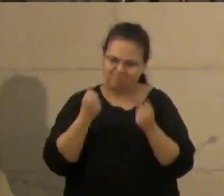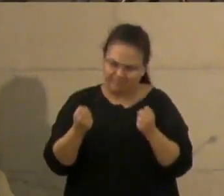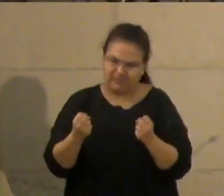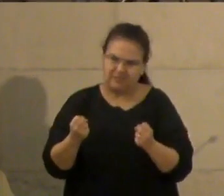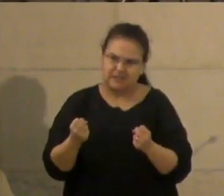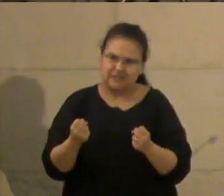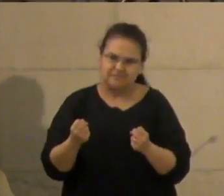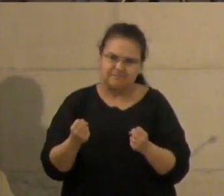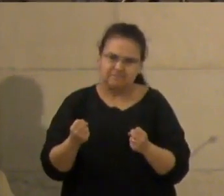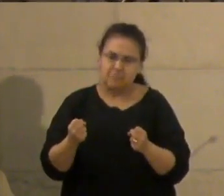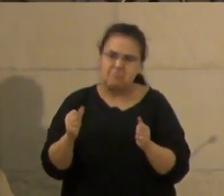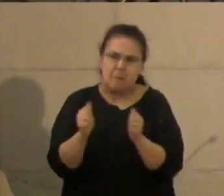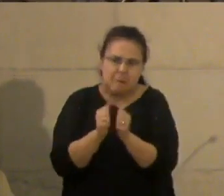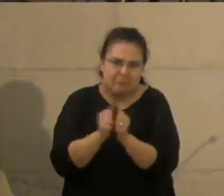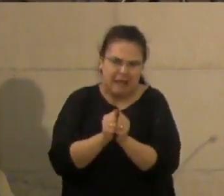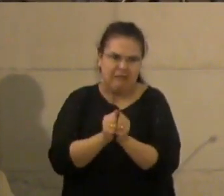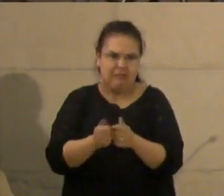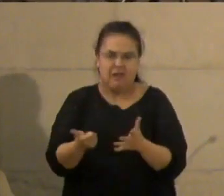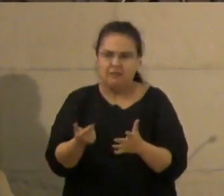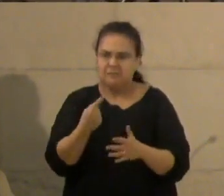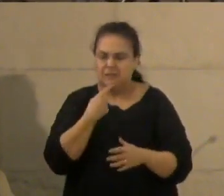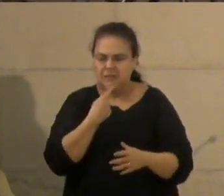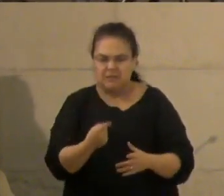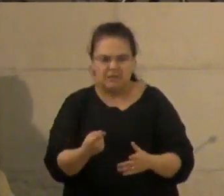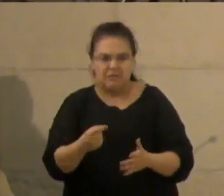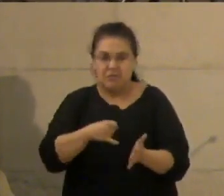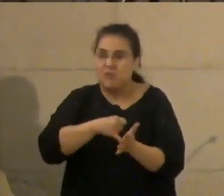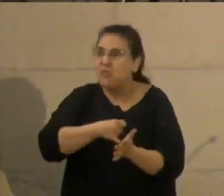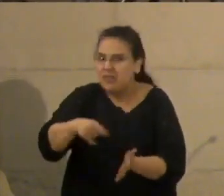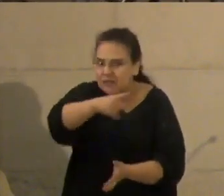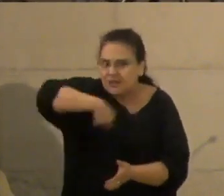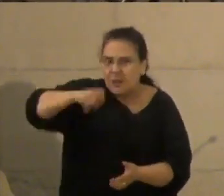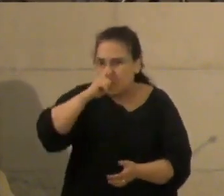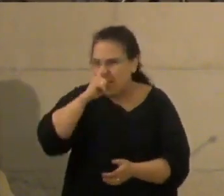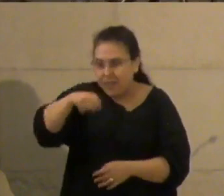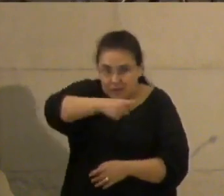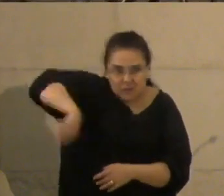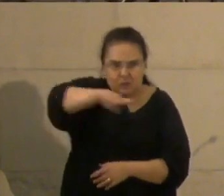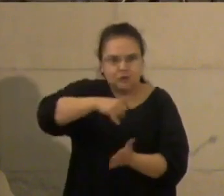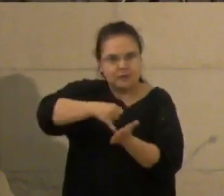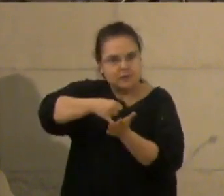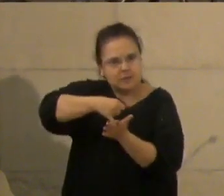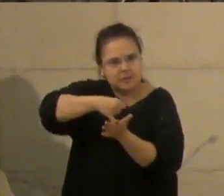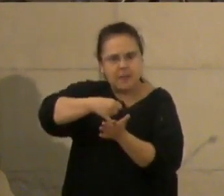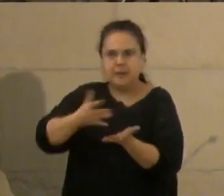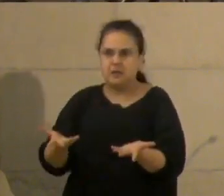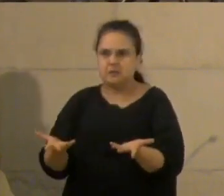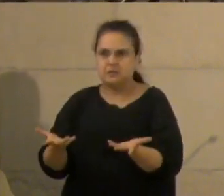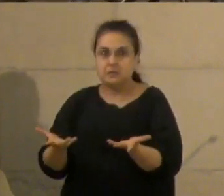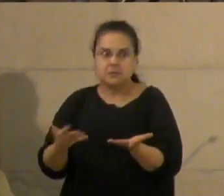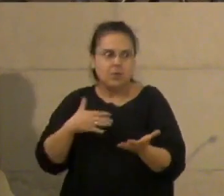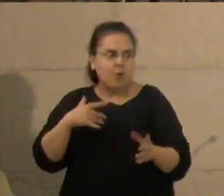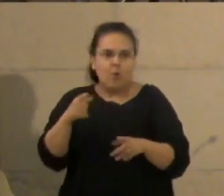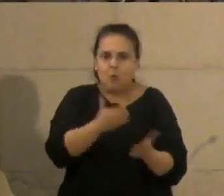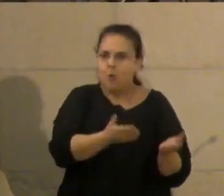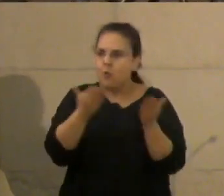recuerdan que somos vulnerables y débiles porque dan donde más nos duele. Piedras que nos hacen dependientes unos de